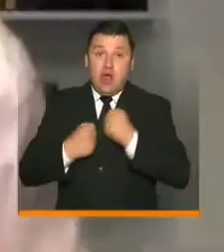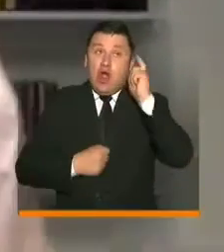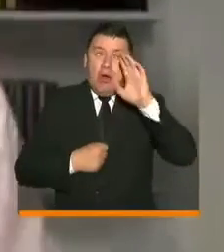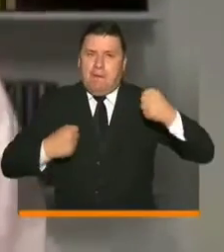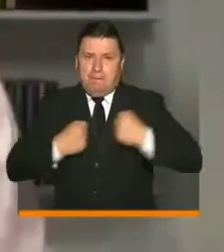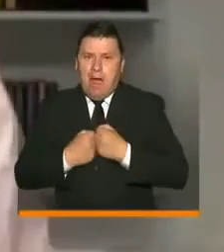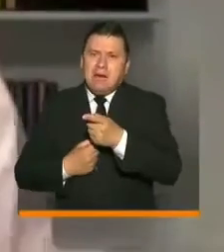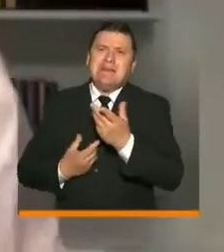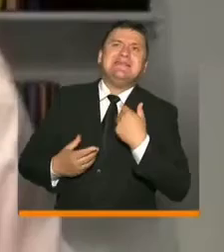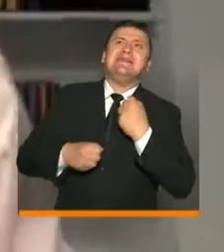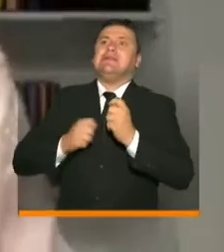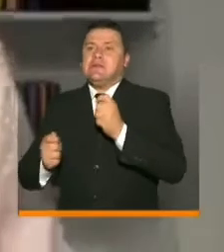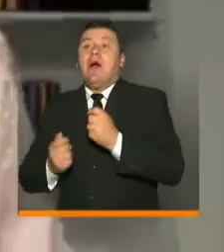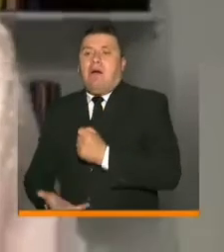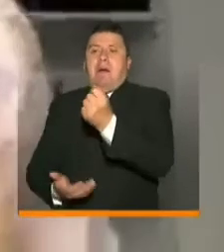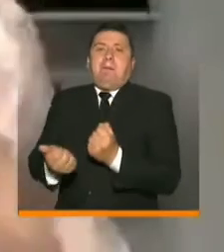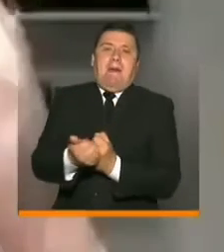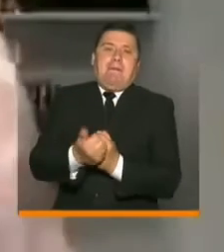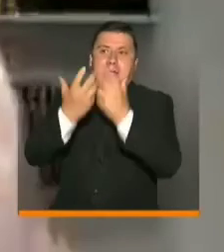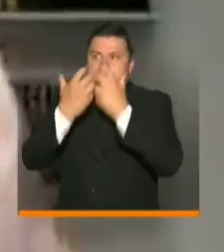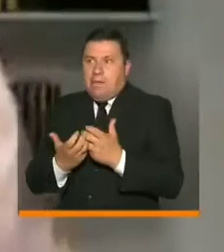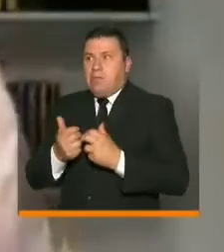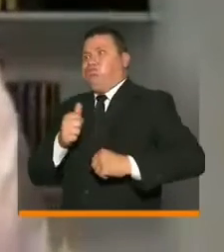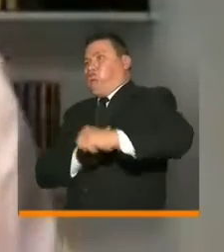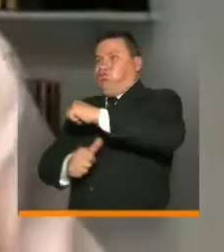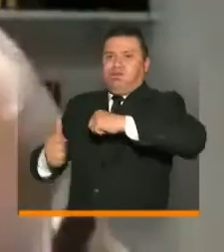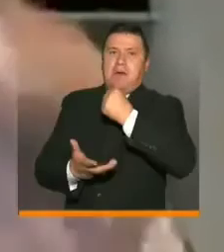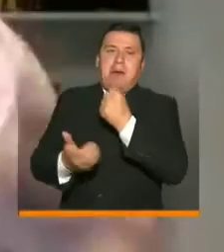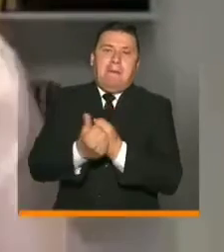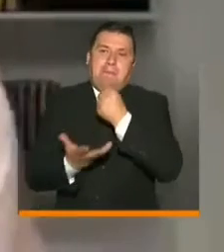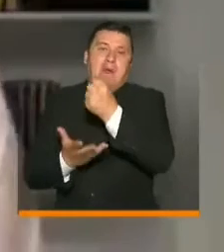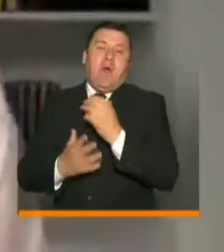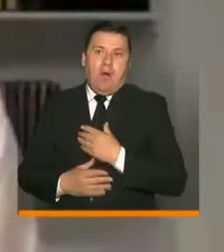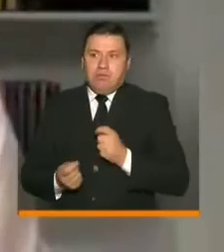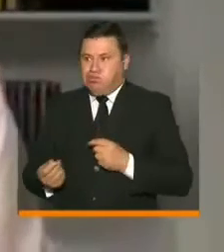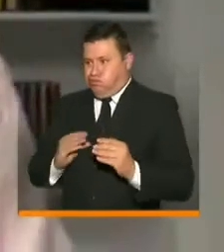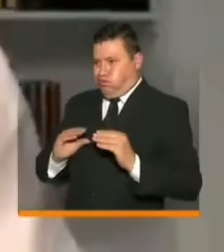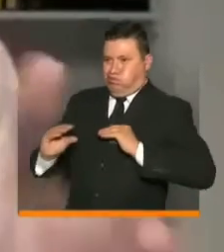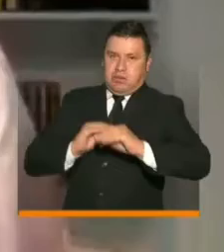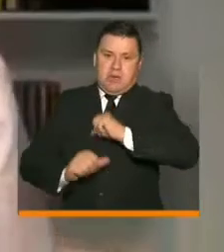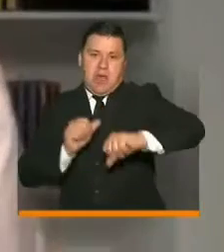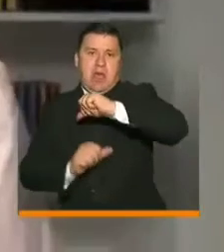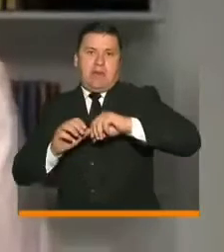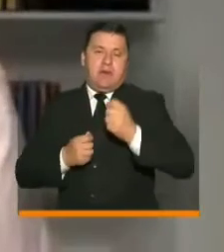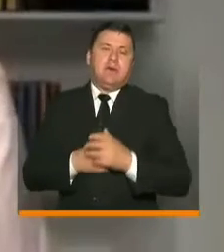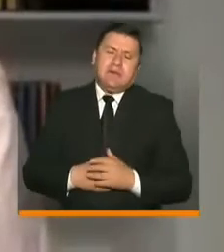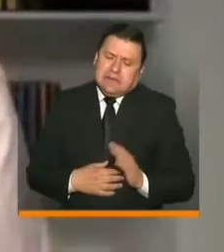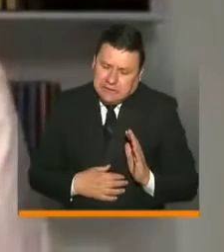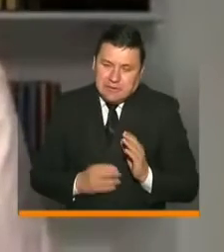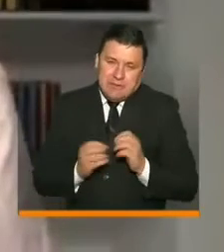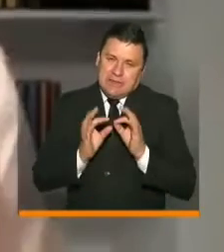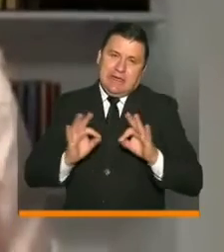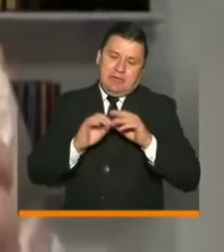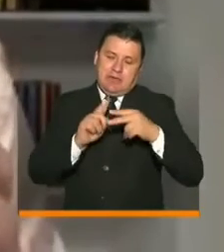cómo podemos habilitar esos créditos para que los empresarios puedan empezar a reactivar y tener flujo para reactivar su actividad comercial. Yo creo que eso es lo